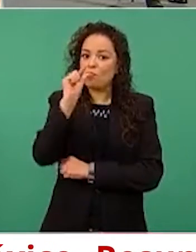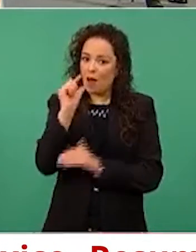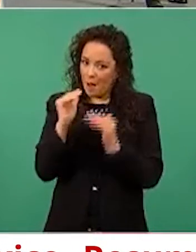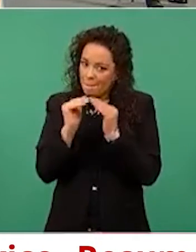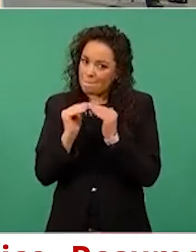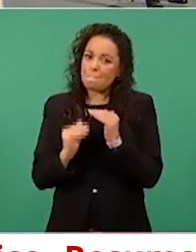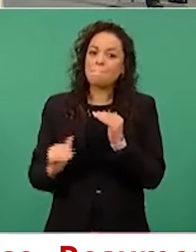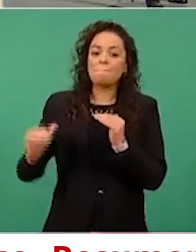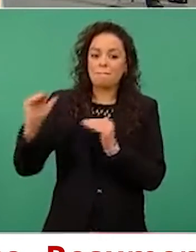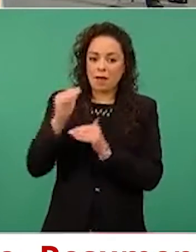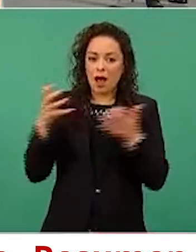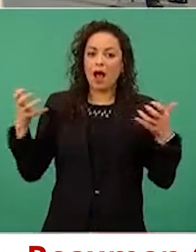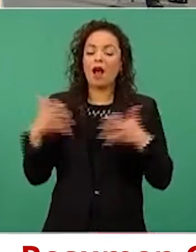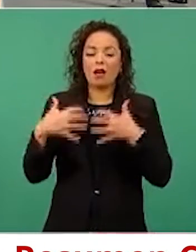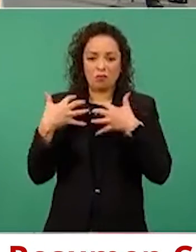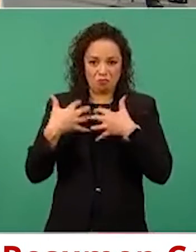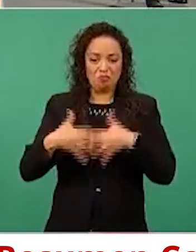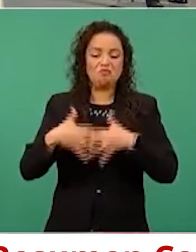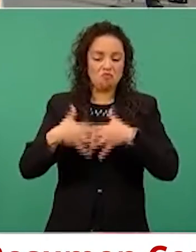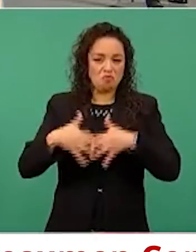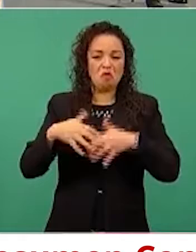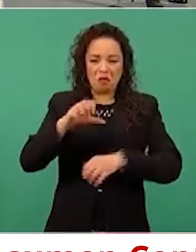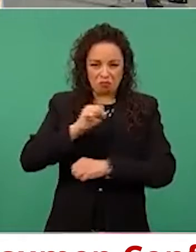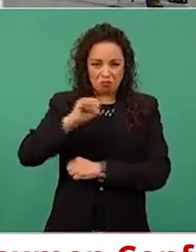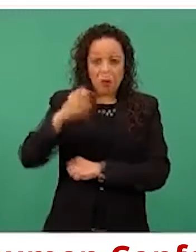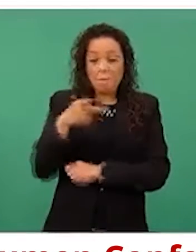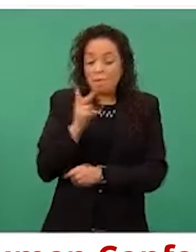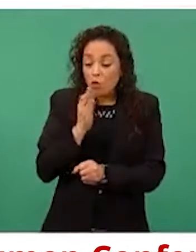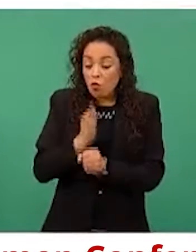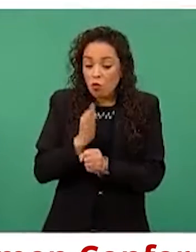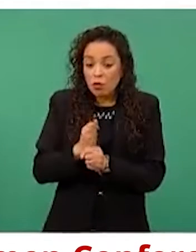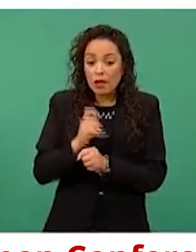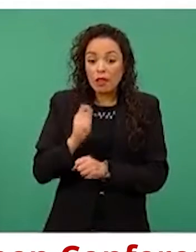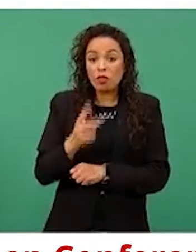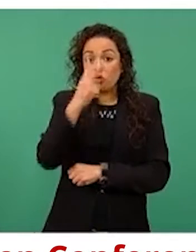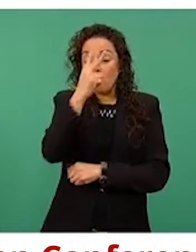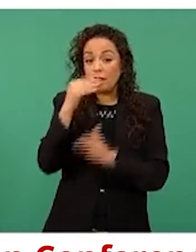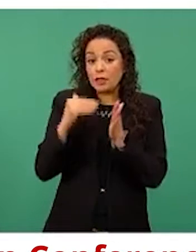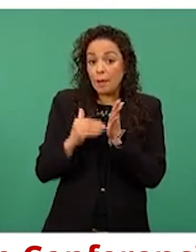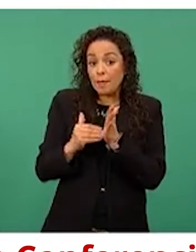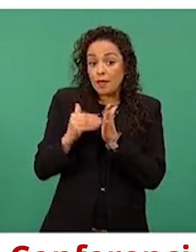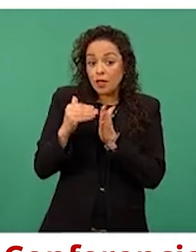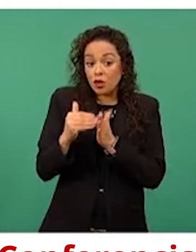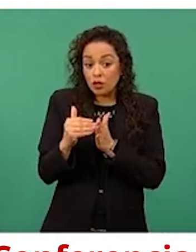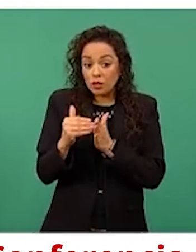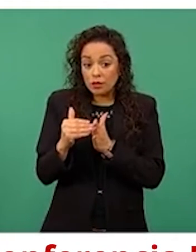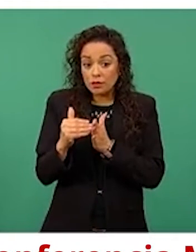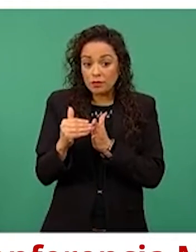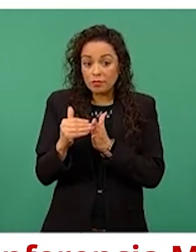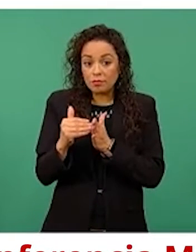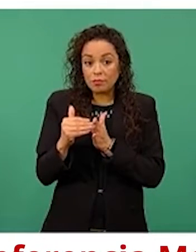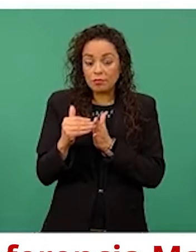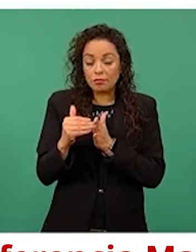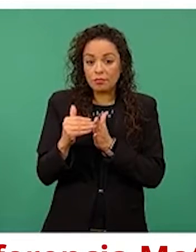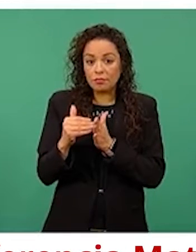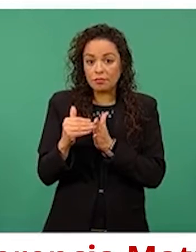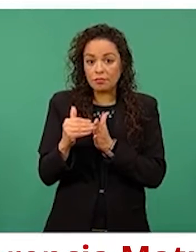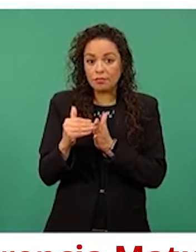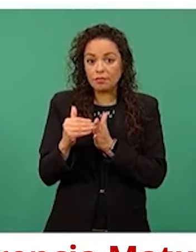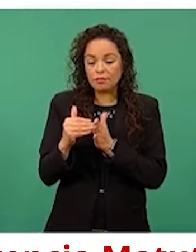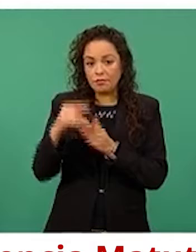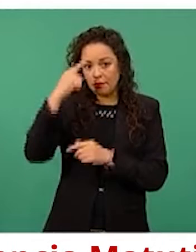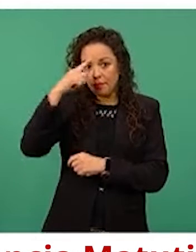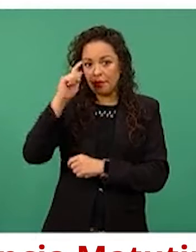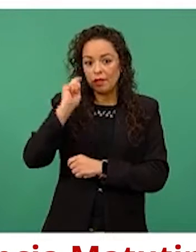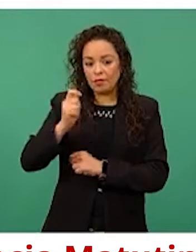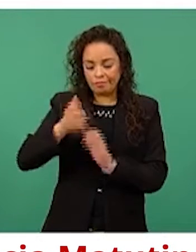pero con 2 millones, que es la sustentabilidad de la exploración y